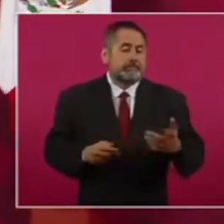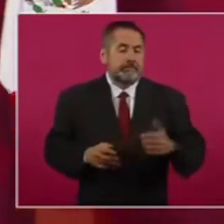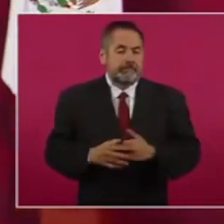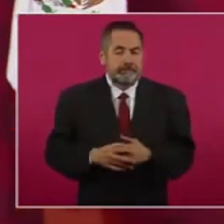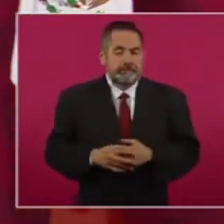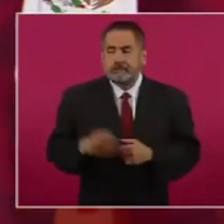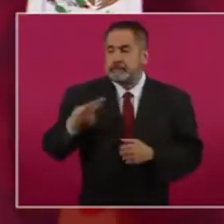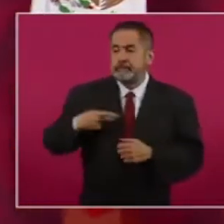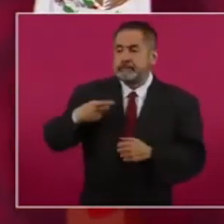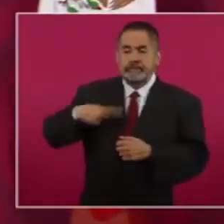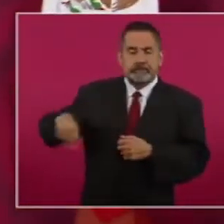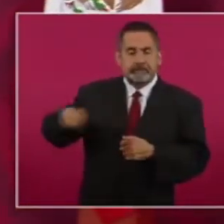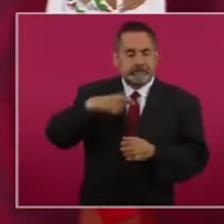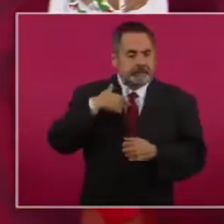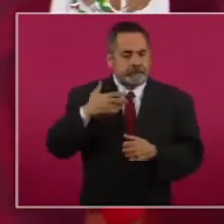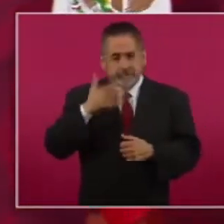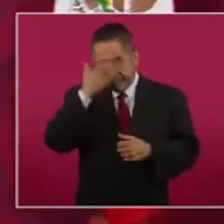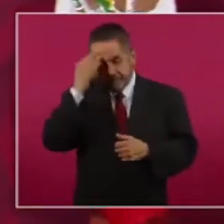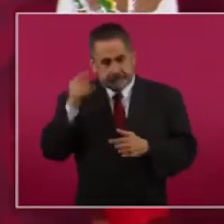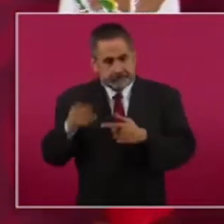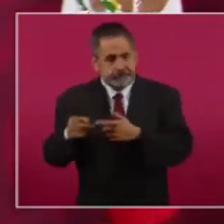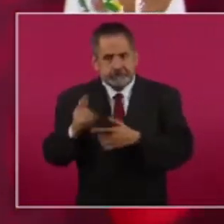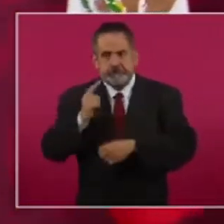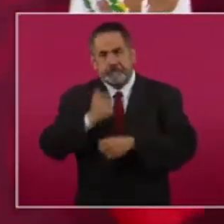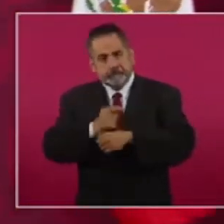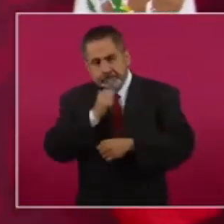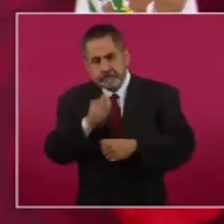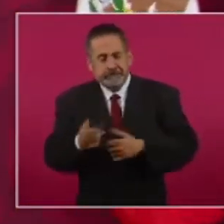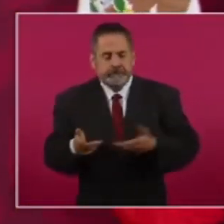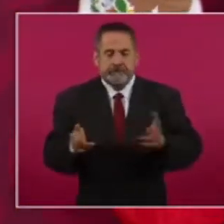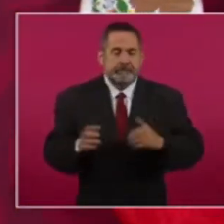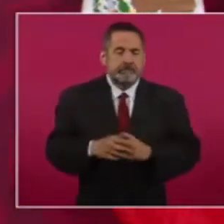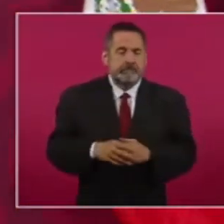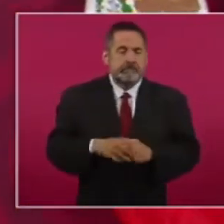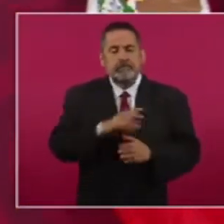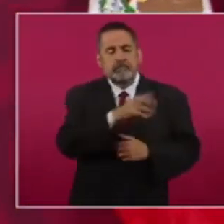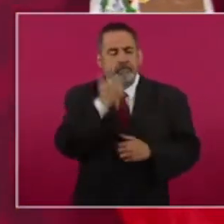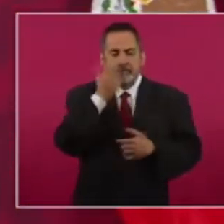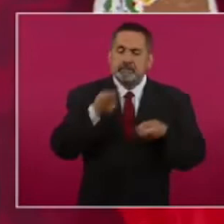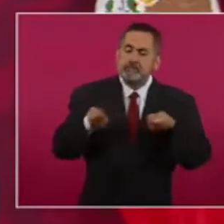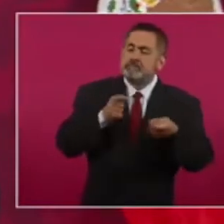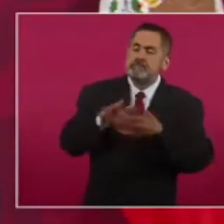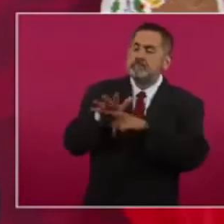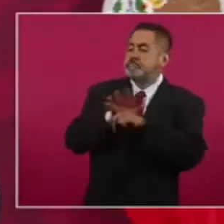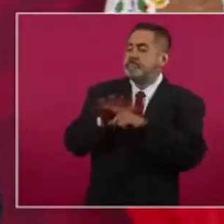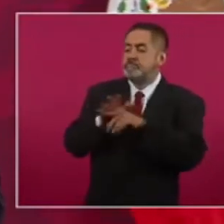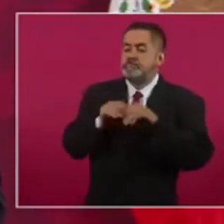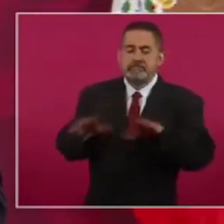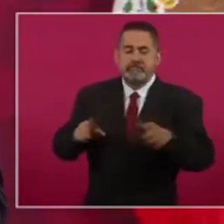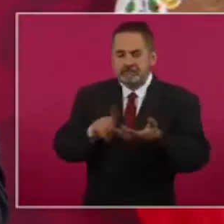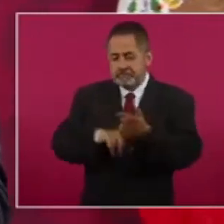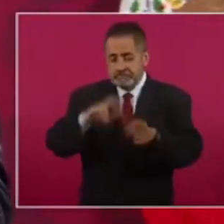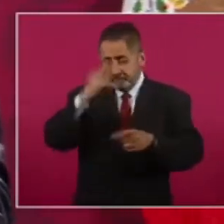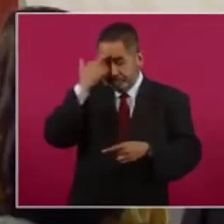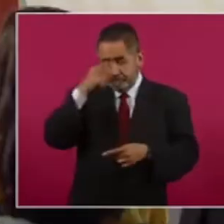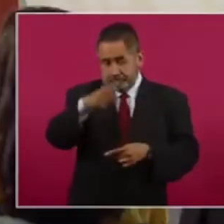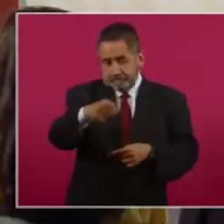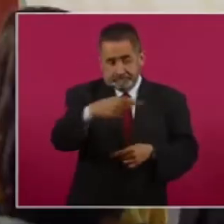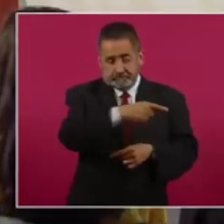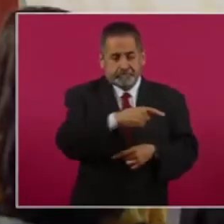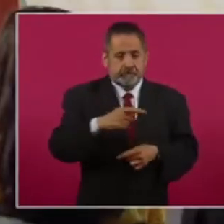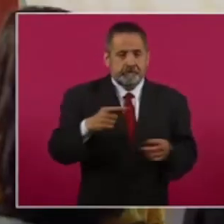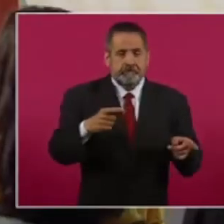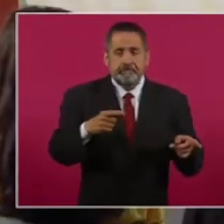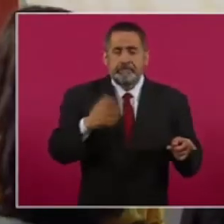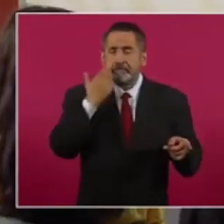la gente no se percataba o manipulaban. ¿Se acuerdan cuando querían